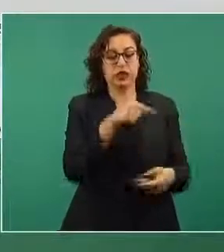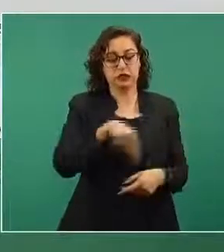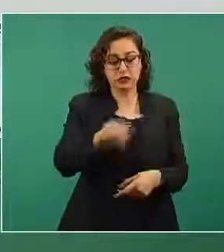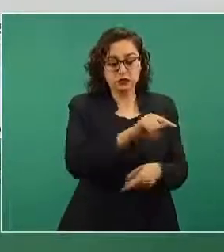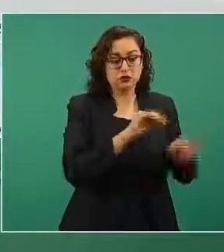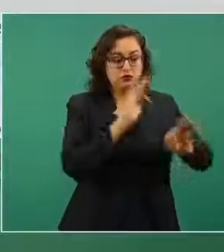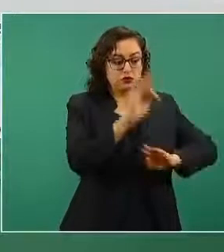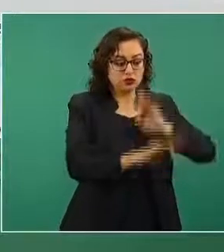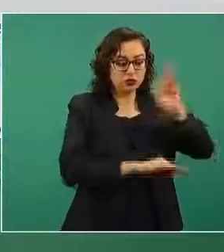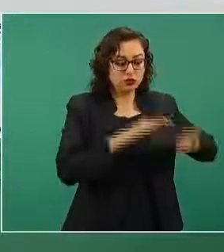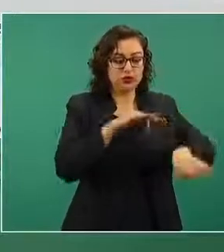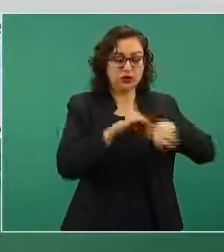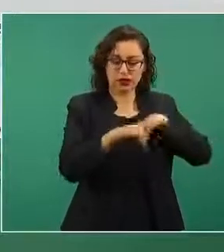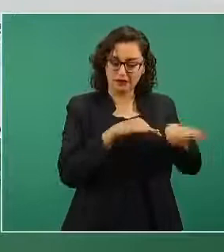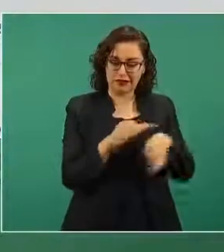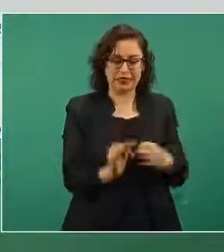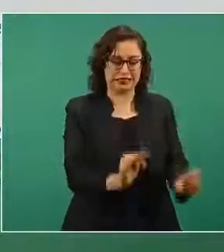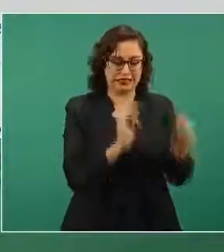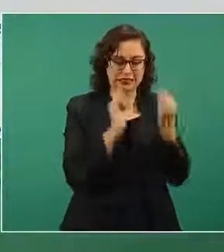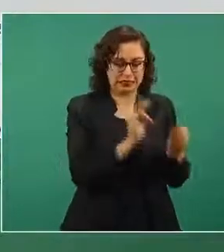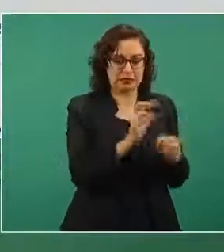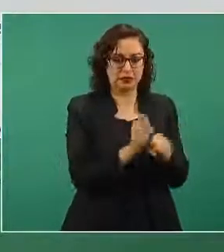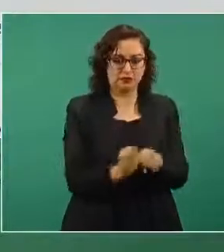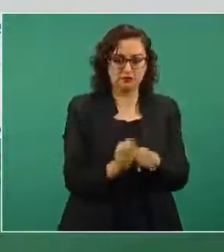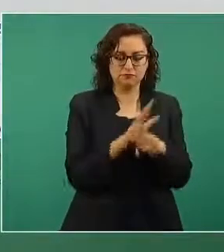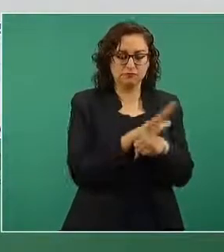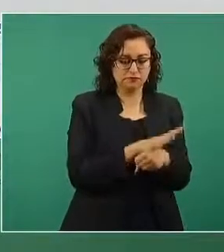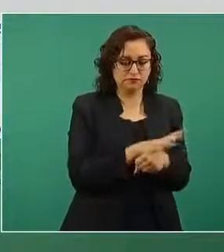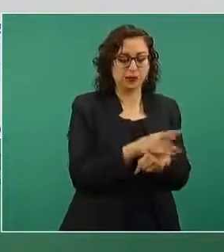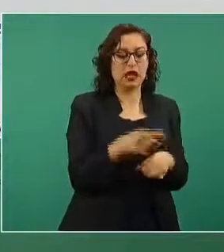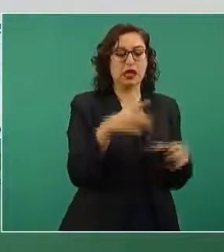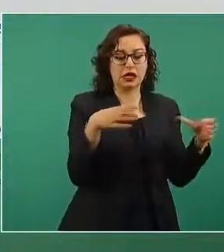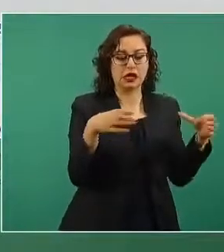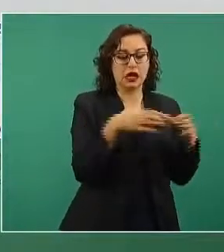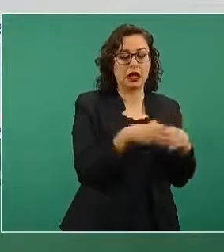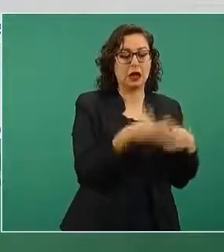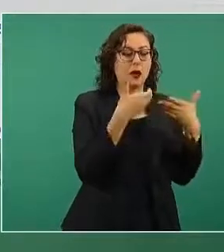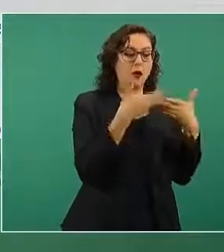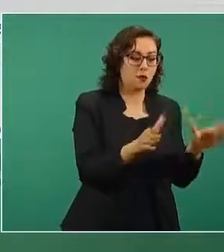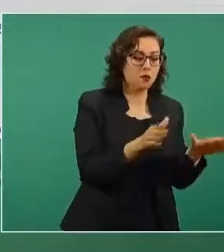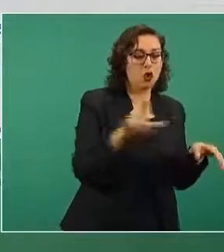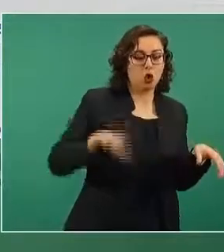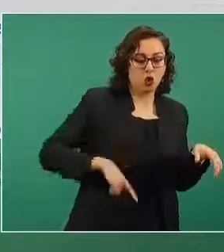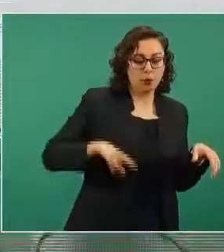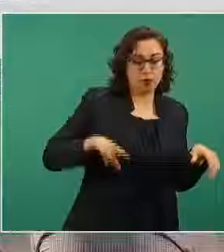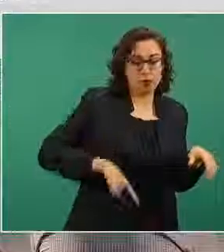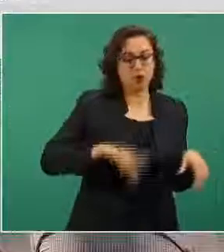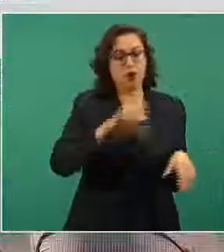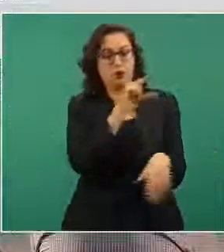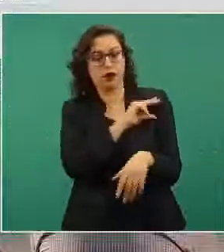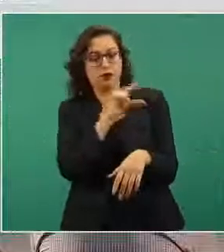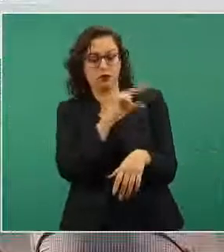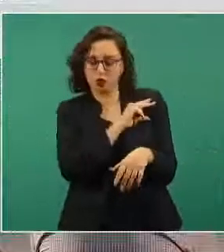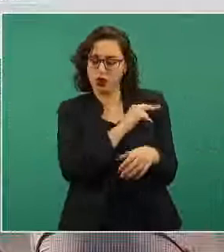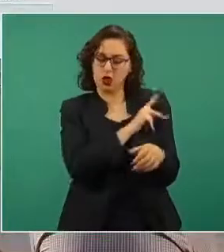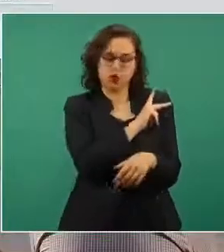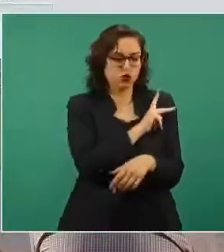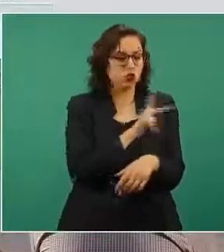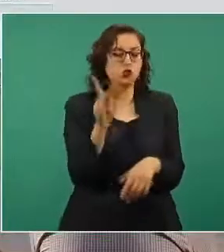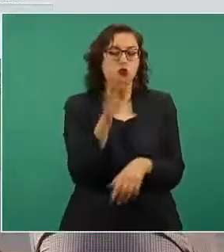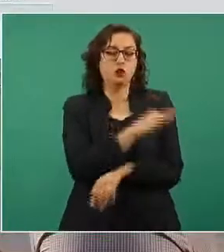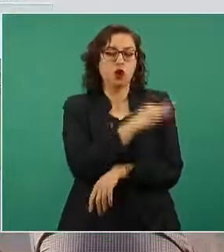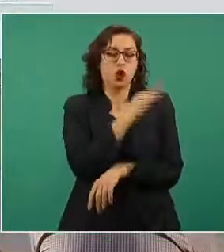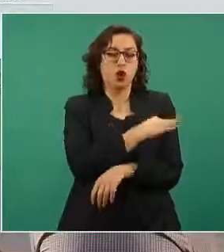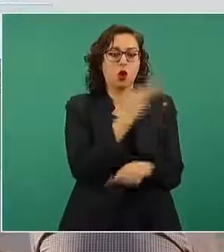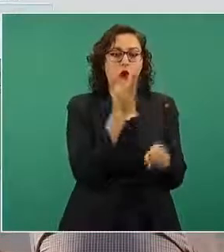cercanía con el riesgo de exposición COVID, y todo este personal, tanto en el sector público como en el sector privado, está siendo cubierto. En este momento